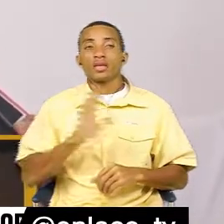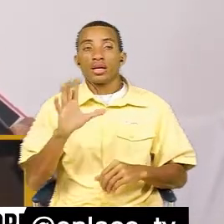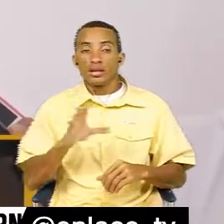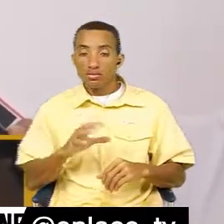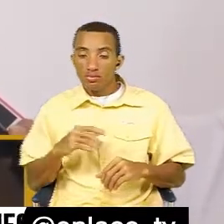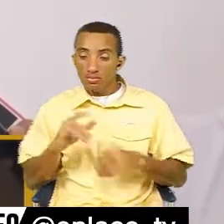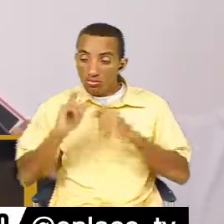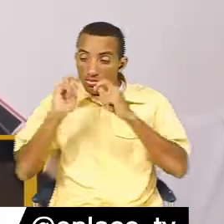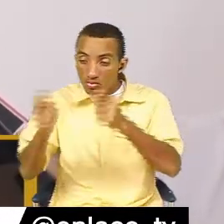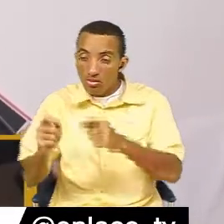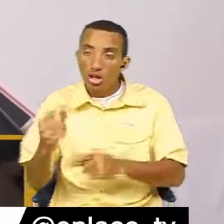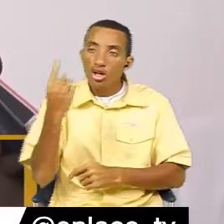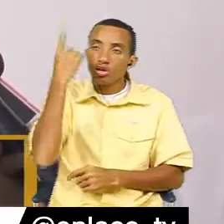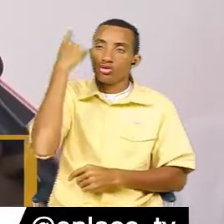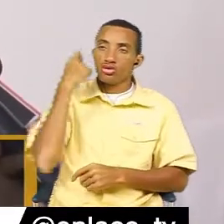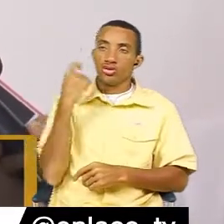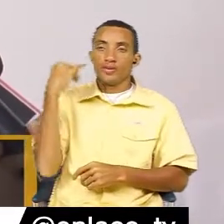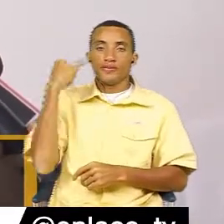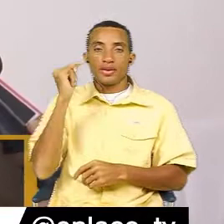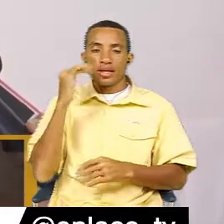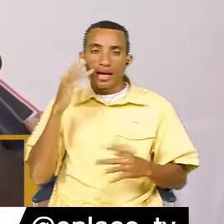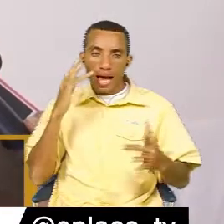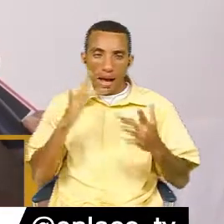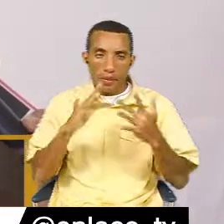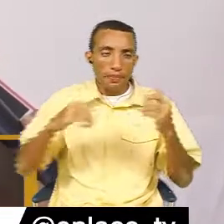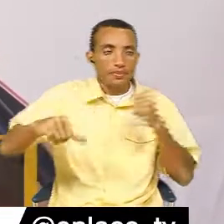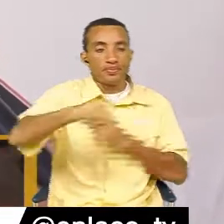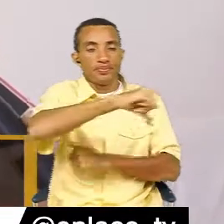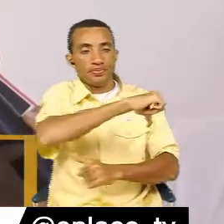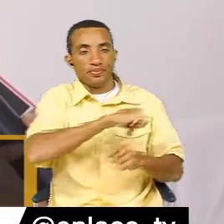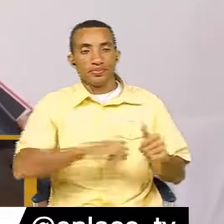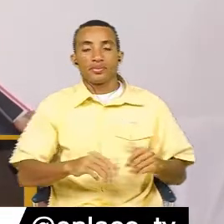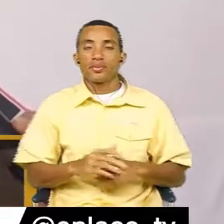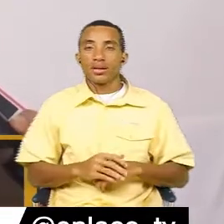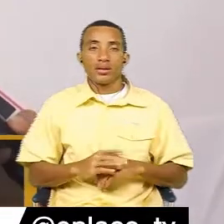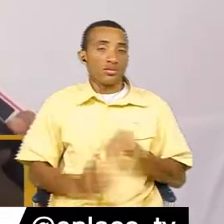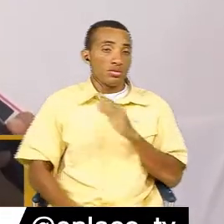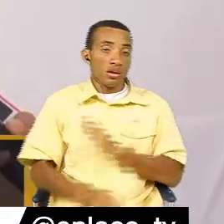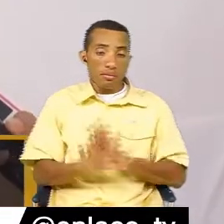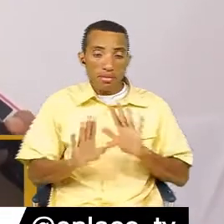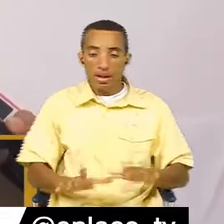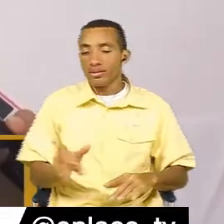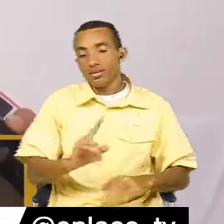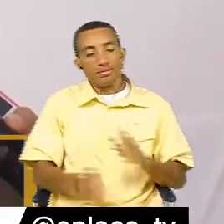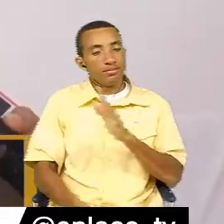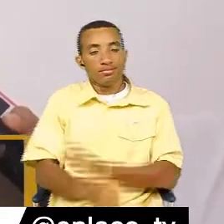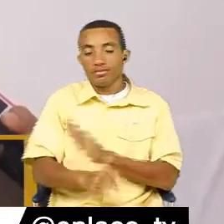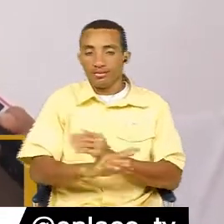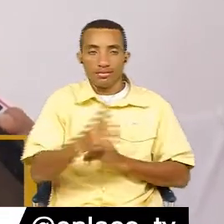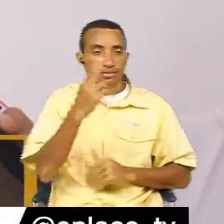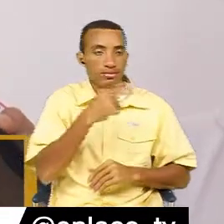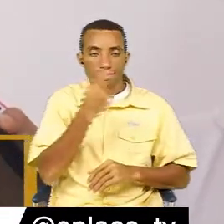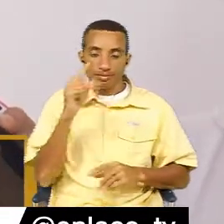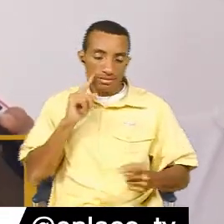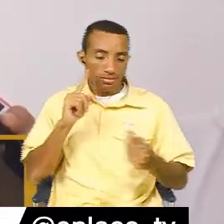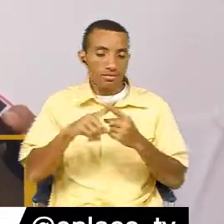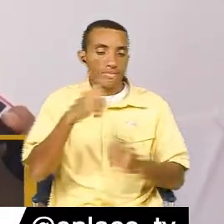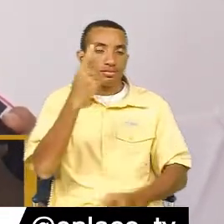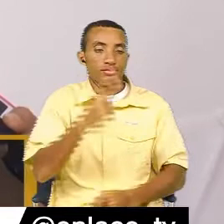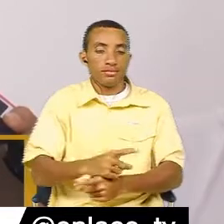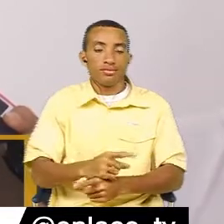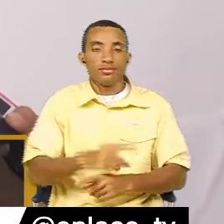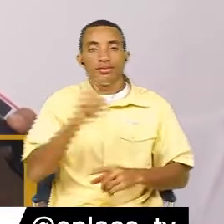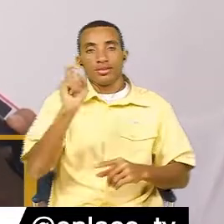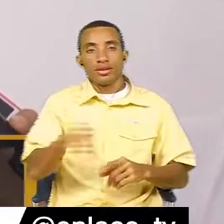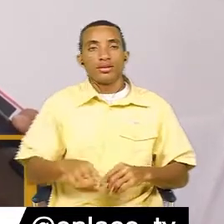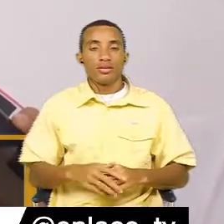posesionaron hoy, desde ayer estaban ya haciendo empalme y entonces esto no para y tenemos unos compromisos que cumplir y